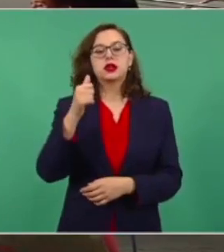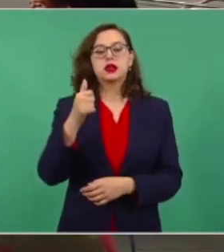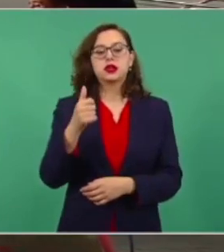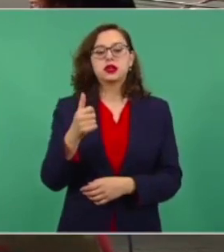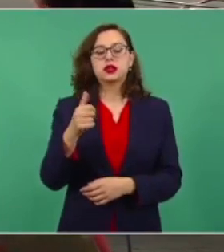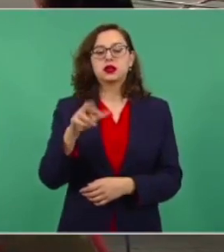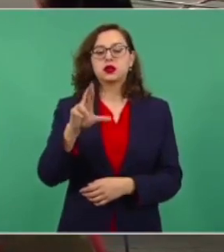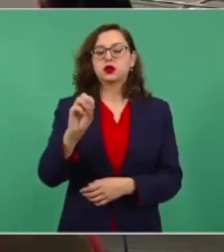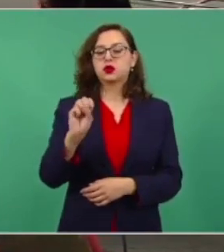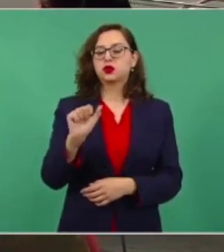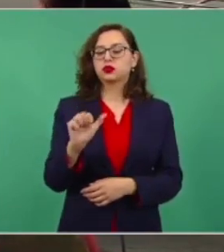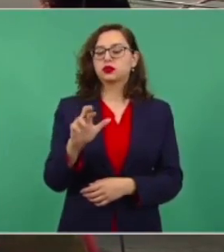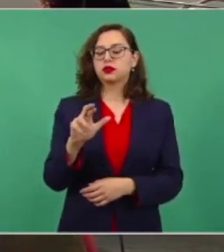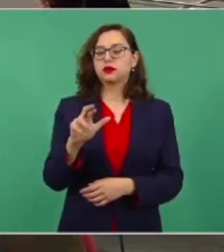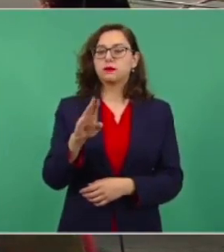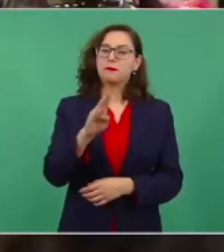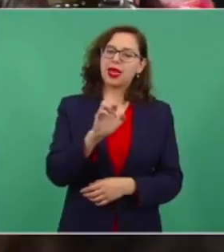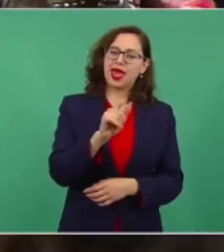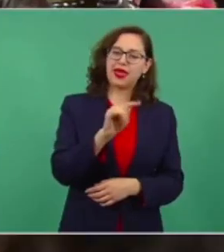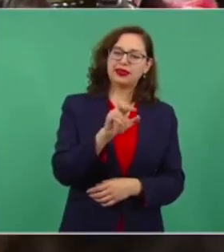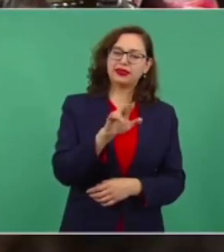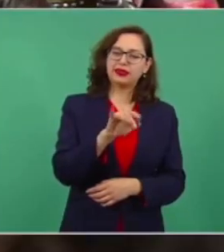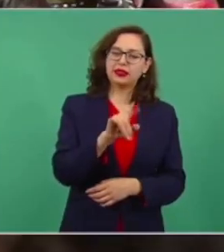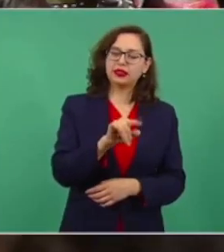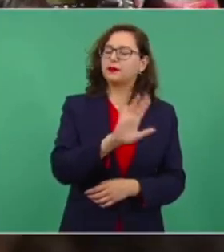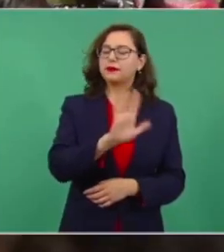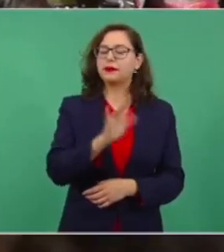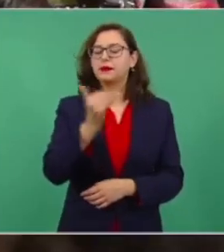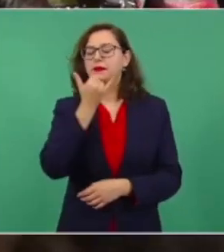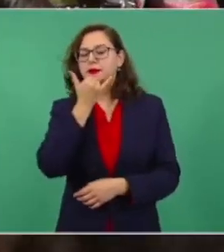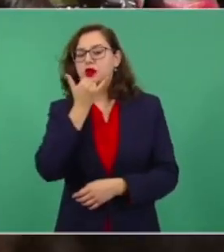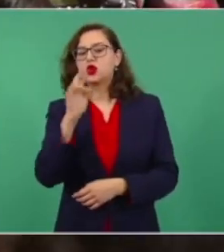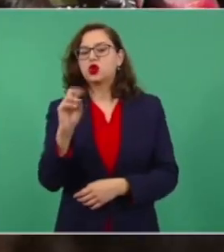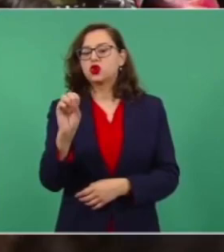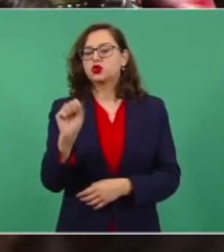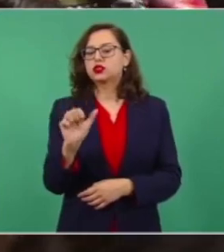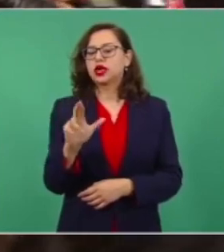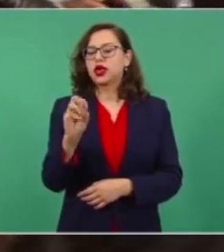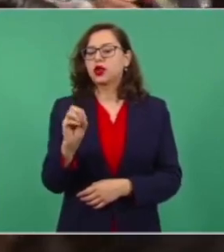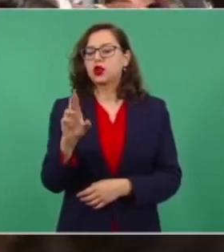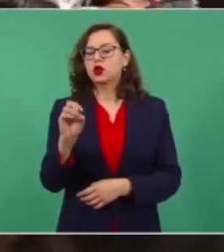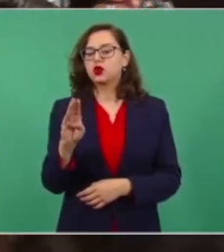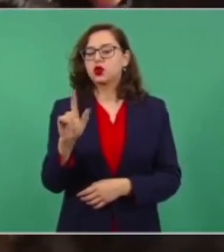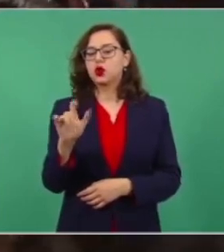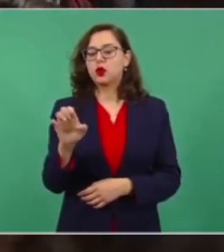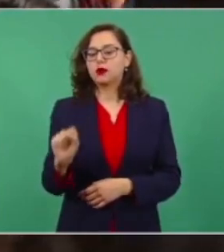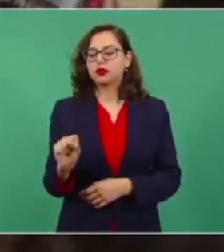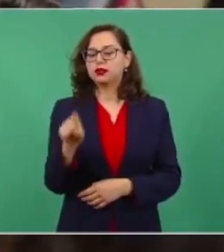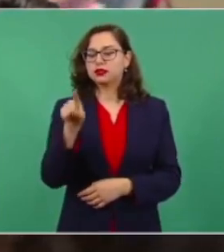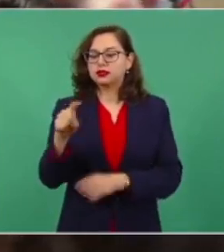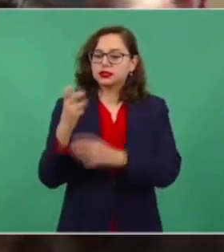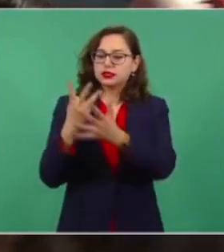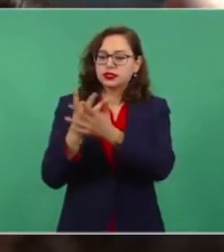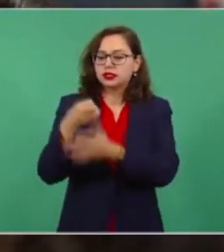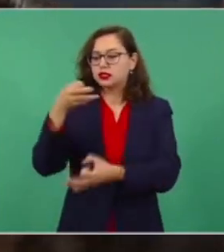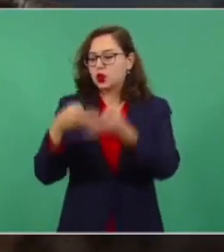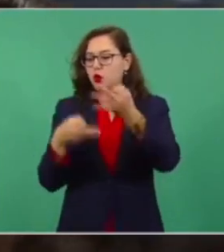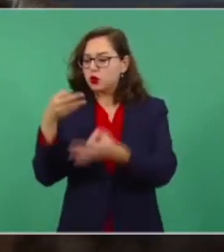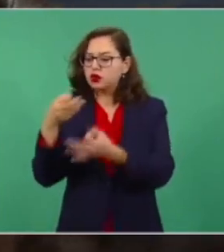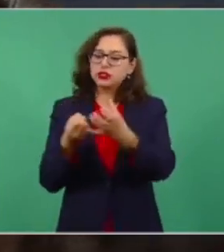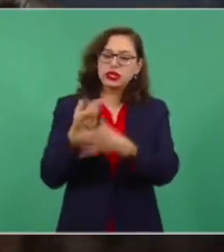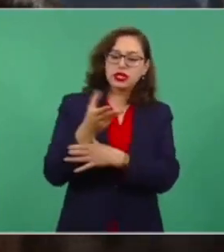Rosario Robles, perdone. Pues después de que se analizó su caso para ver si podría